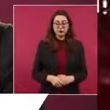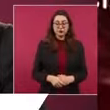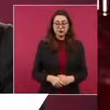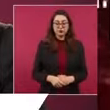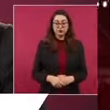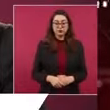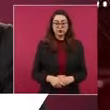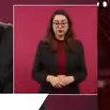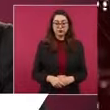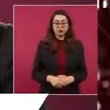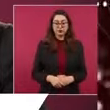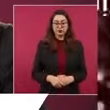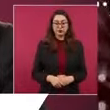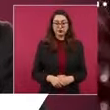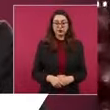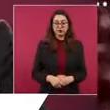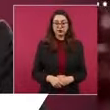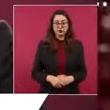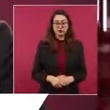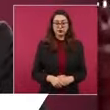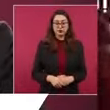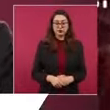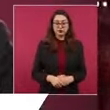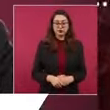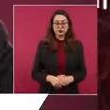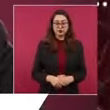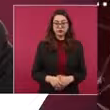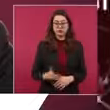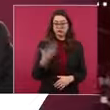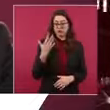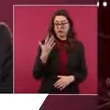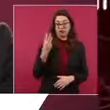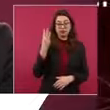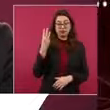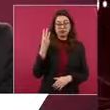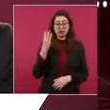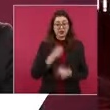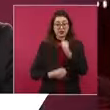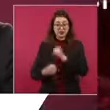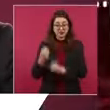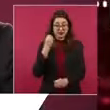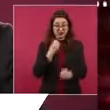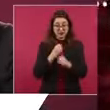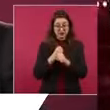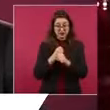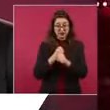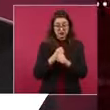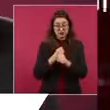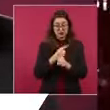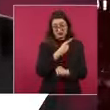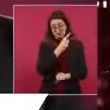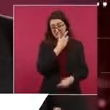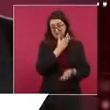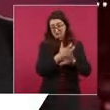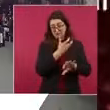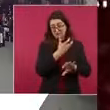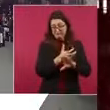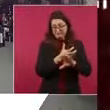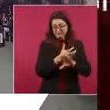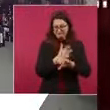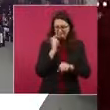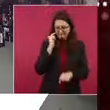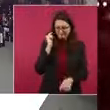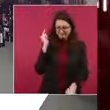universidad, César Ucán Carmes, manejaba, preguntó además, ¿quién manejaba el aeropuerto de la Ciudad de México?